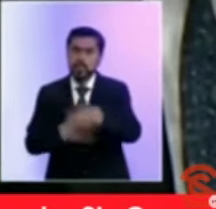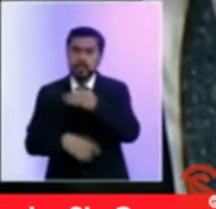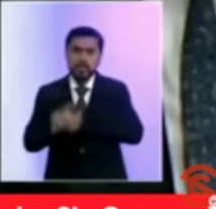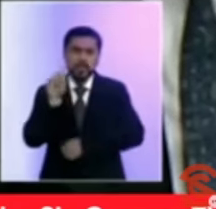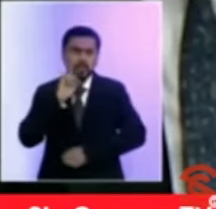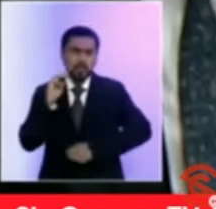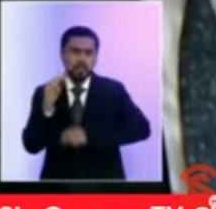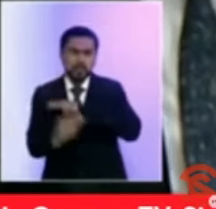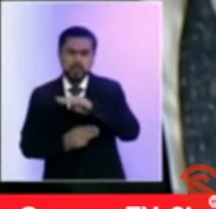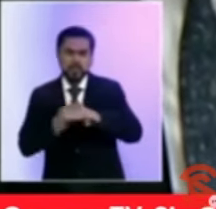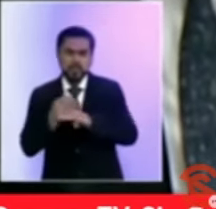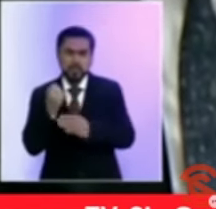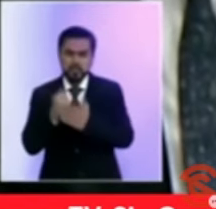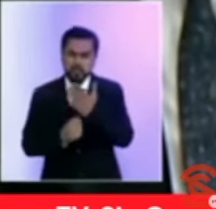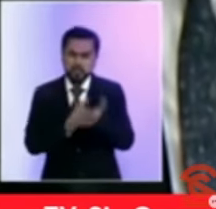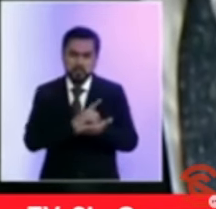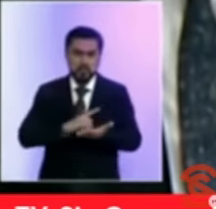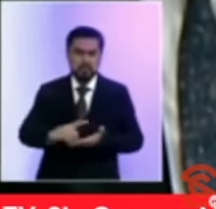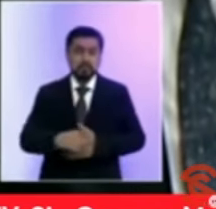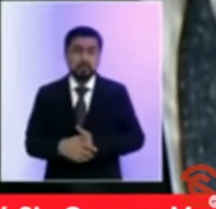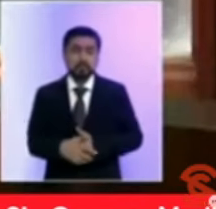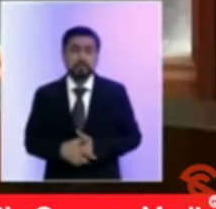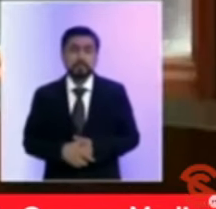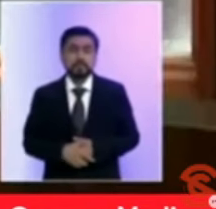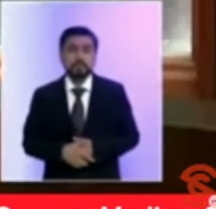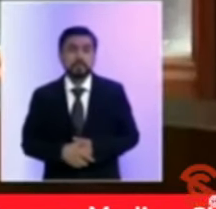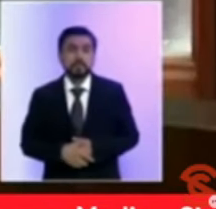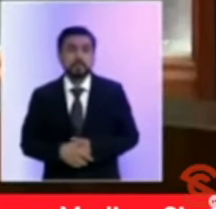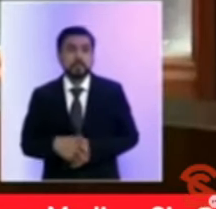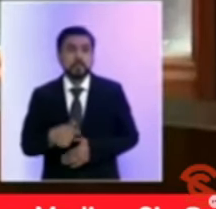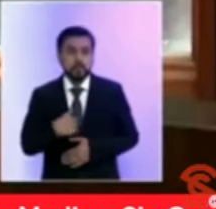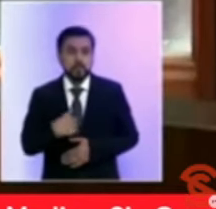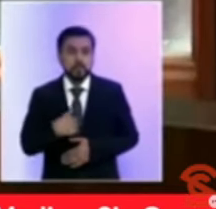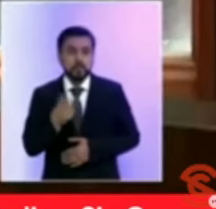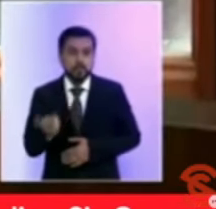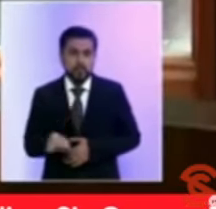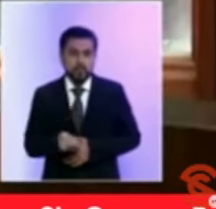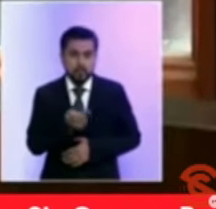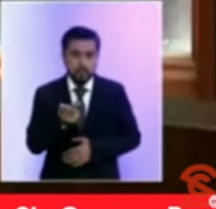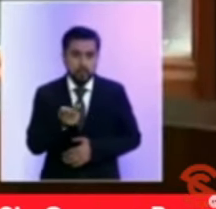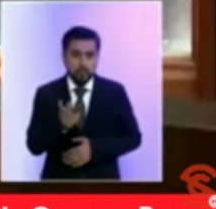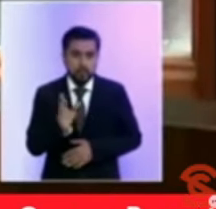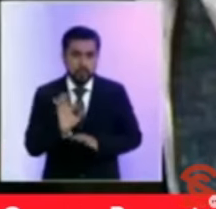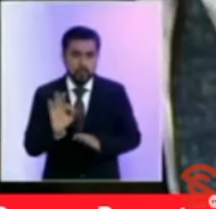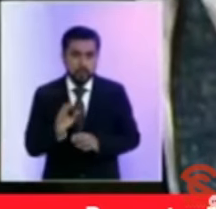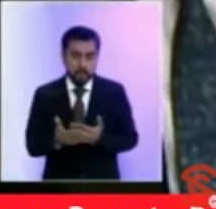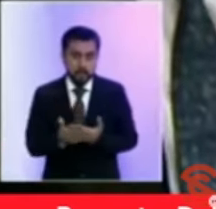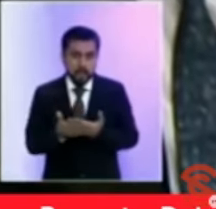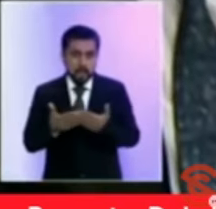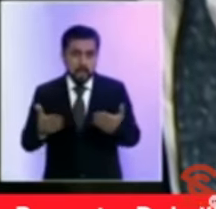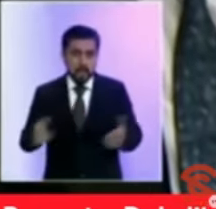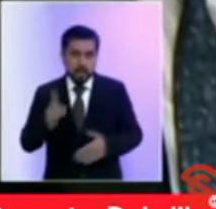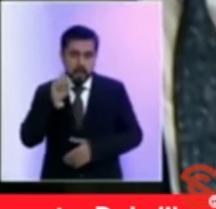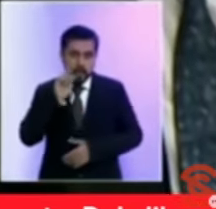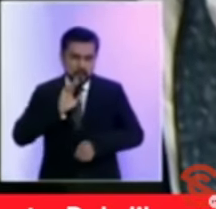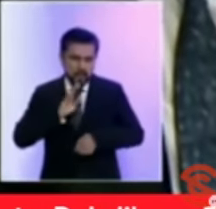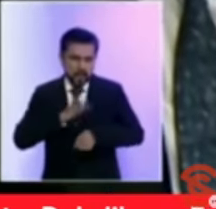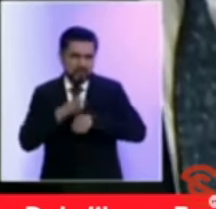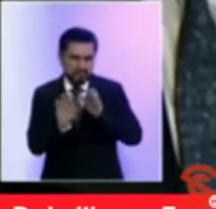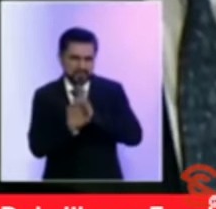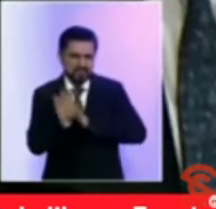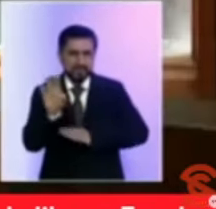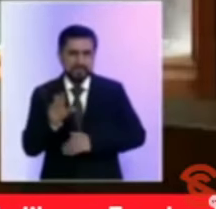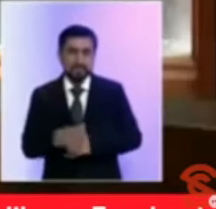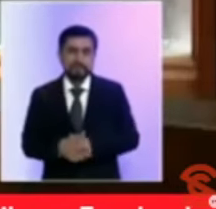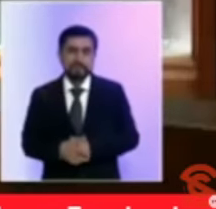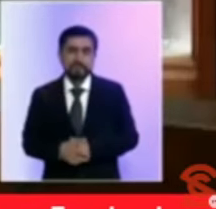global y me pregunto es tiempo de mujeres señora